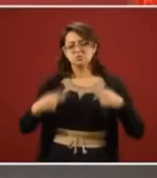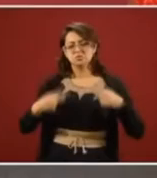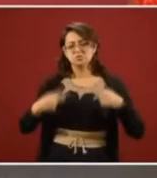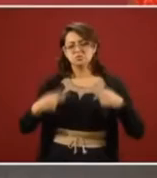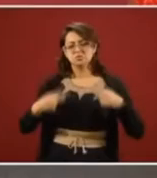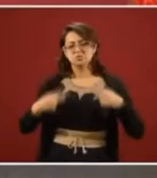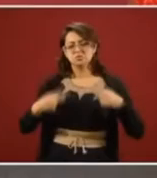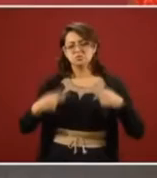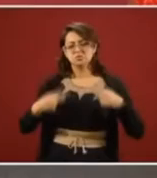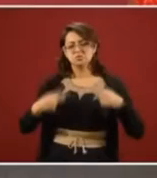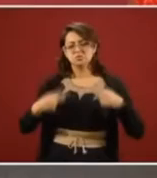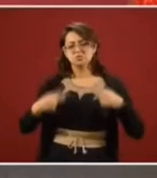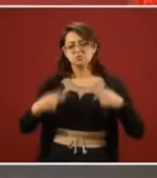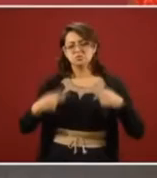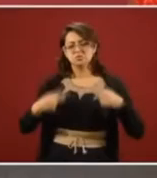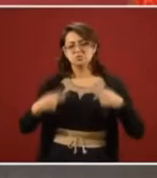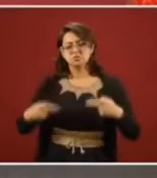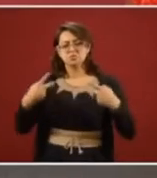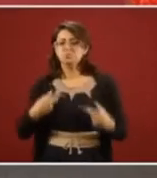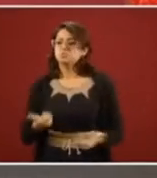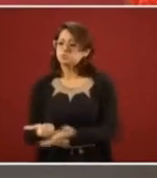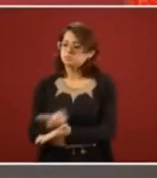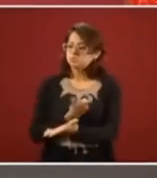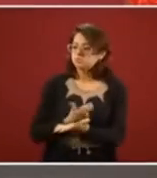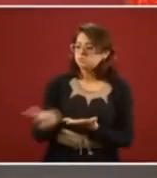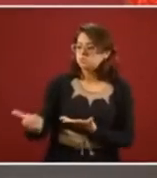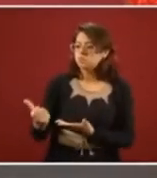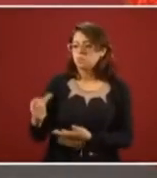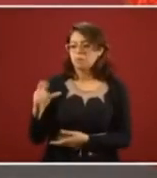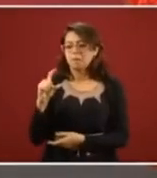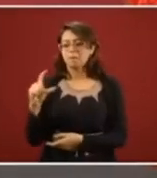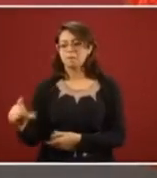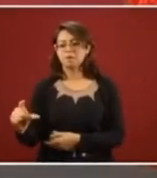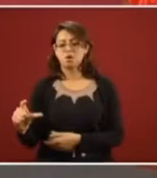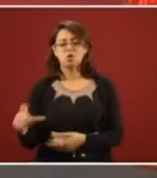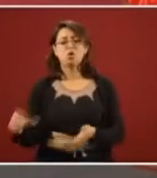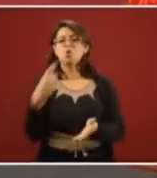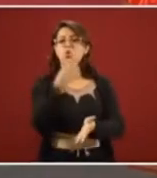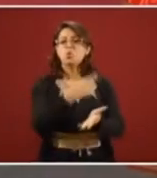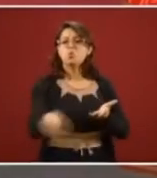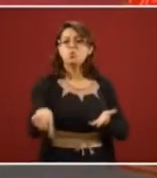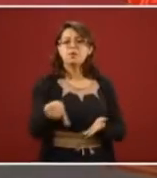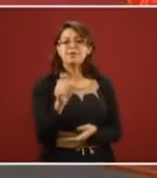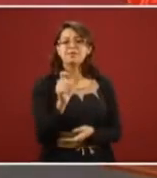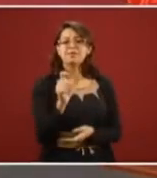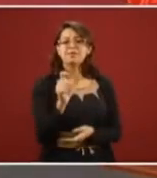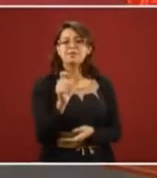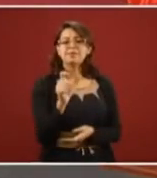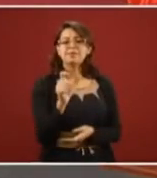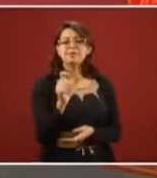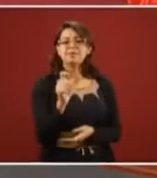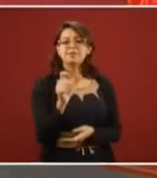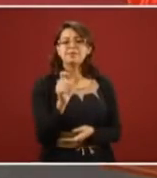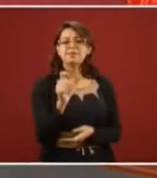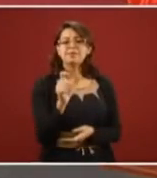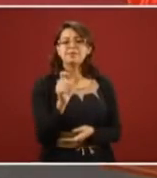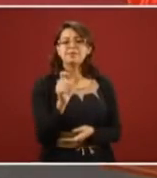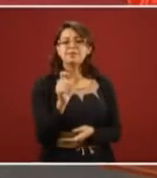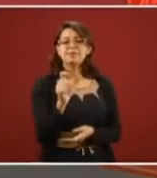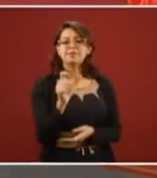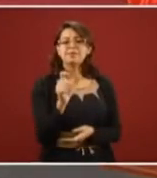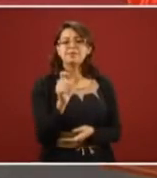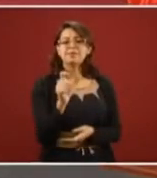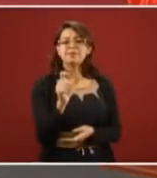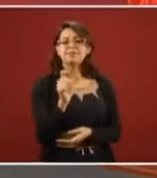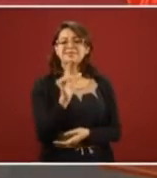amén amén de encuadernar para tomar 50 kilos de tortilla 37 kilos